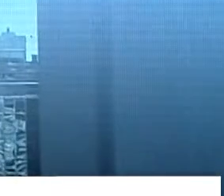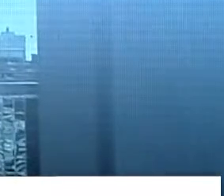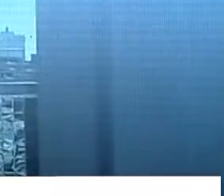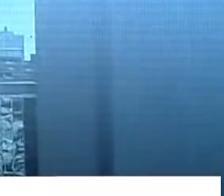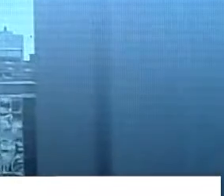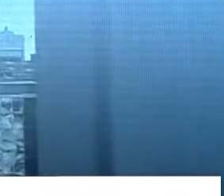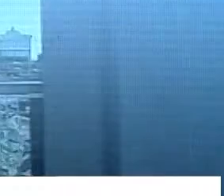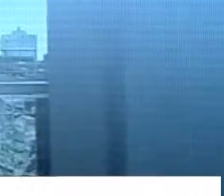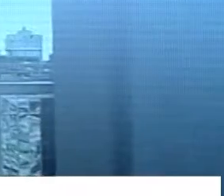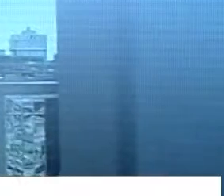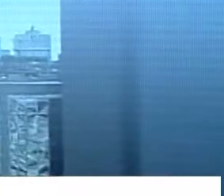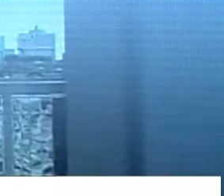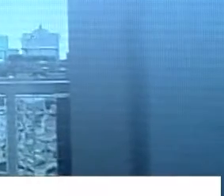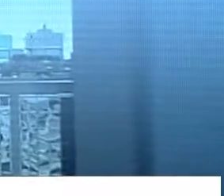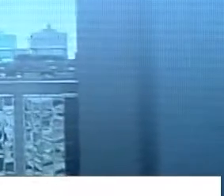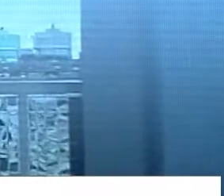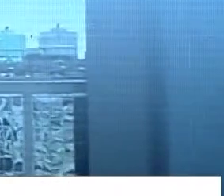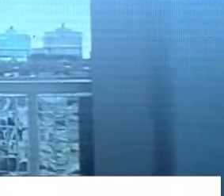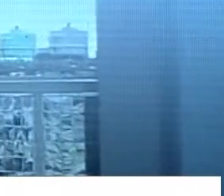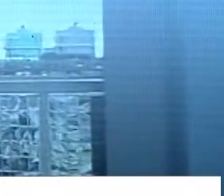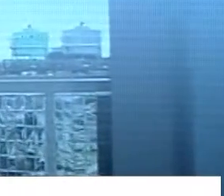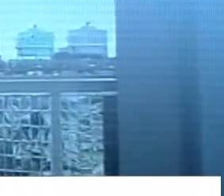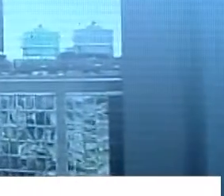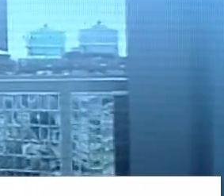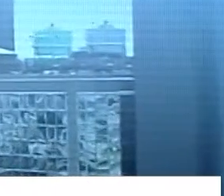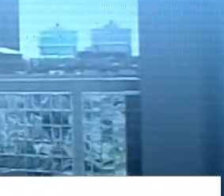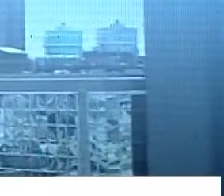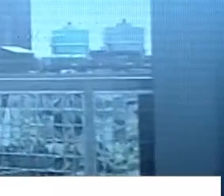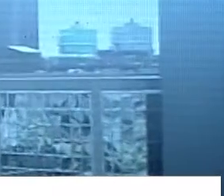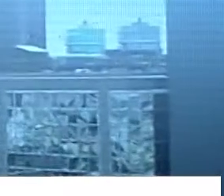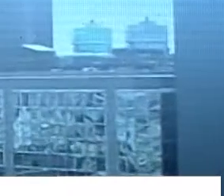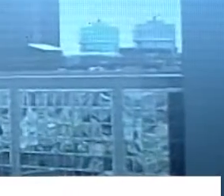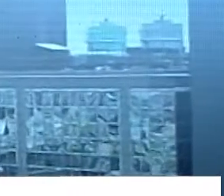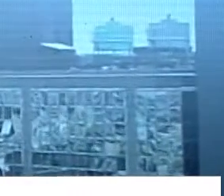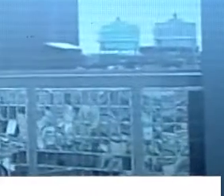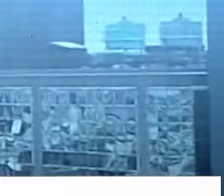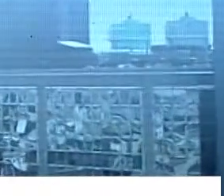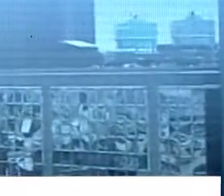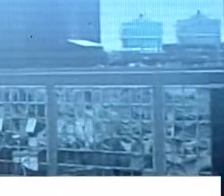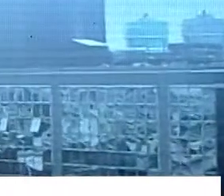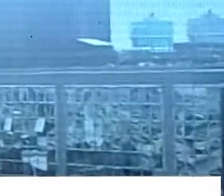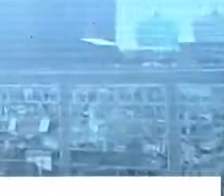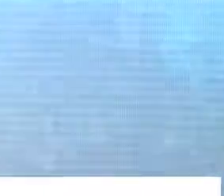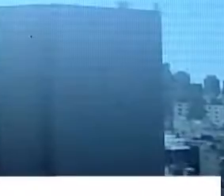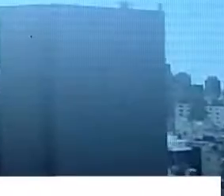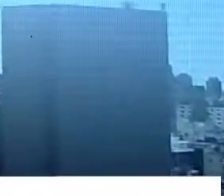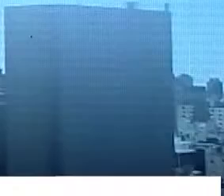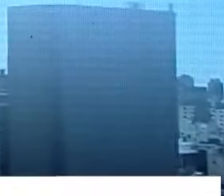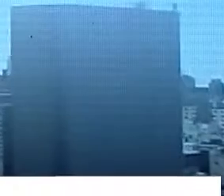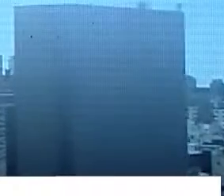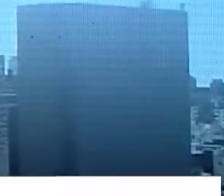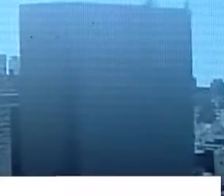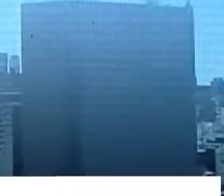preparatoria para elegir autoridades para el periodo 2021. Fue ratificado Sergio Massa como presidente de la Cámara y Omar de